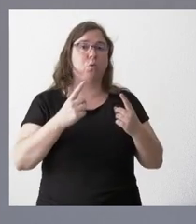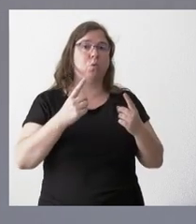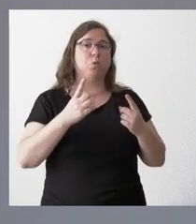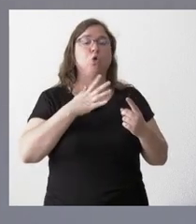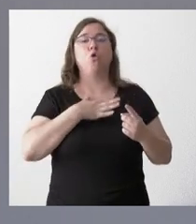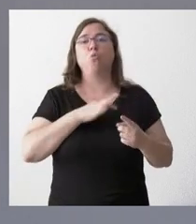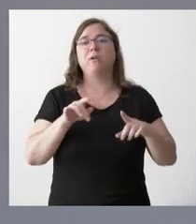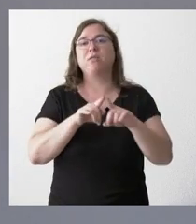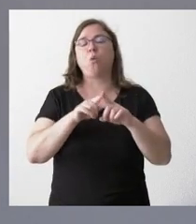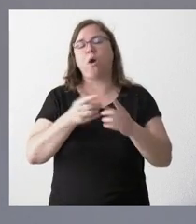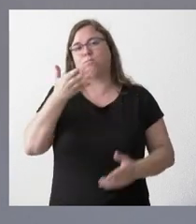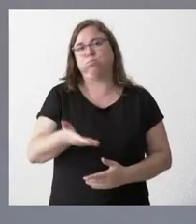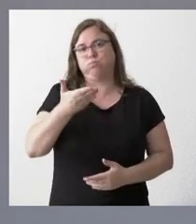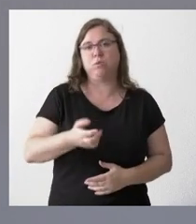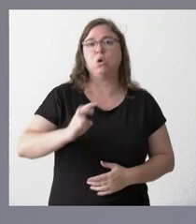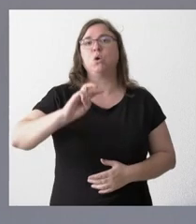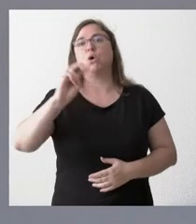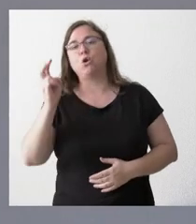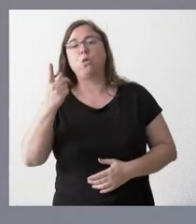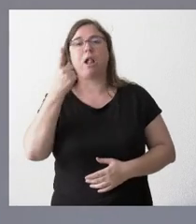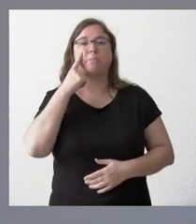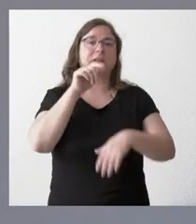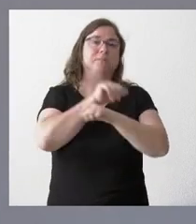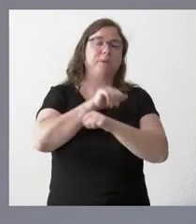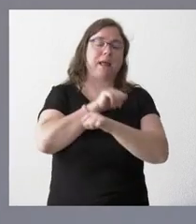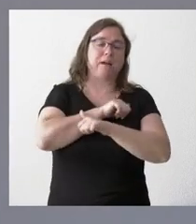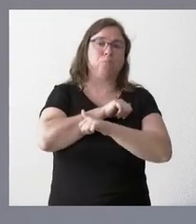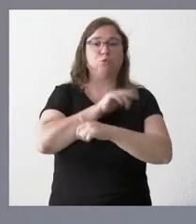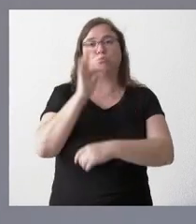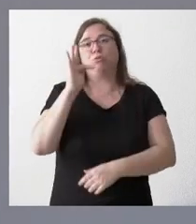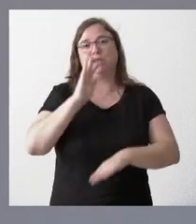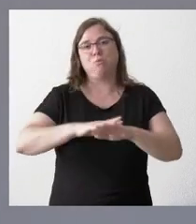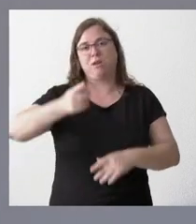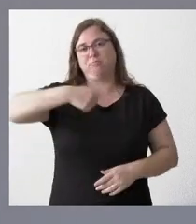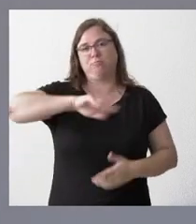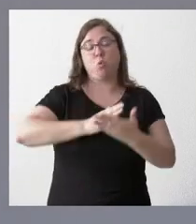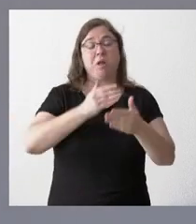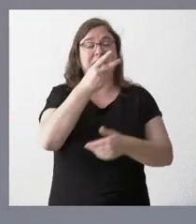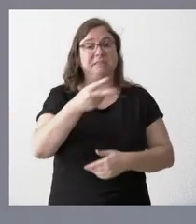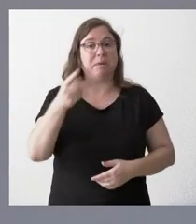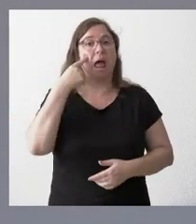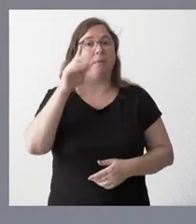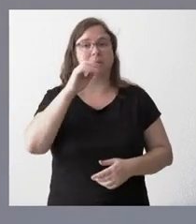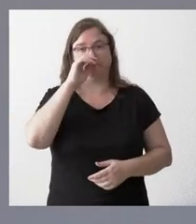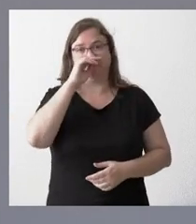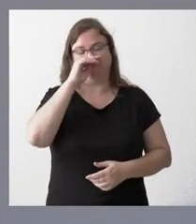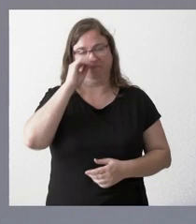más relevantes y en otros, pues esperamos también posiciones positivas para nuestra comunidad en las próximas semanas. Buenos días. Ayer